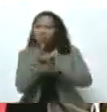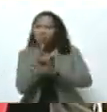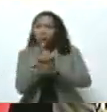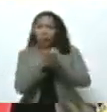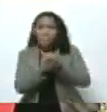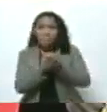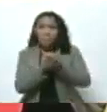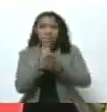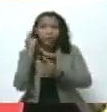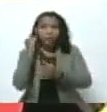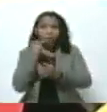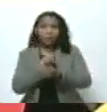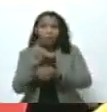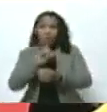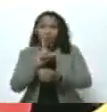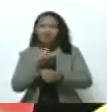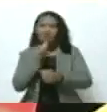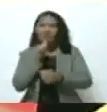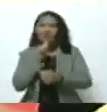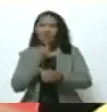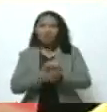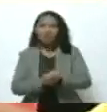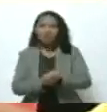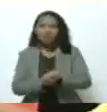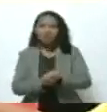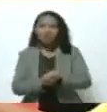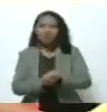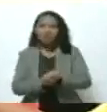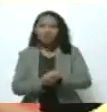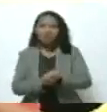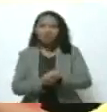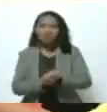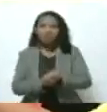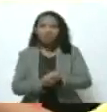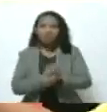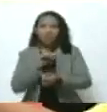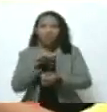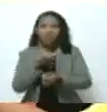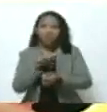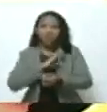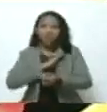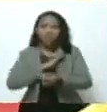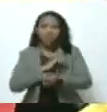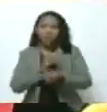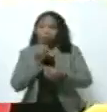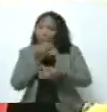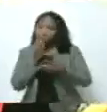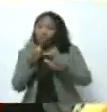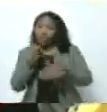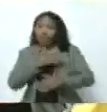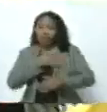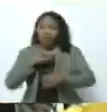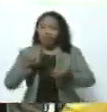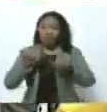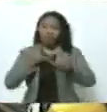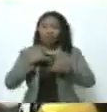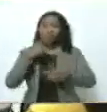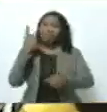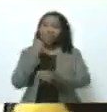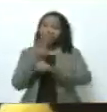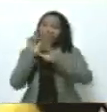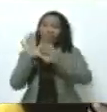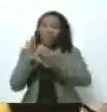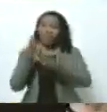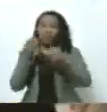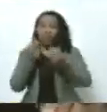amiguita? ¿No? ¿Para quién? ¿Para ti? Ah, bueno, se quiere, así debe ser.